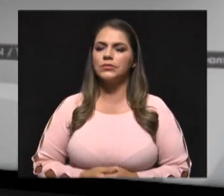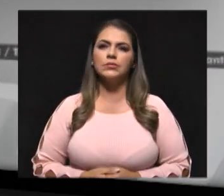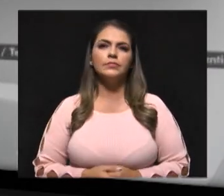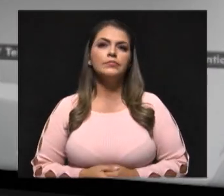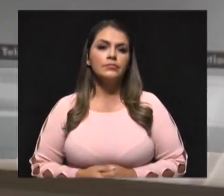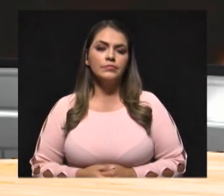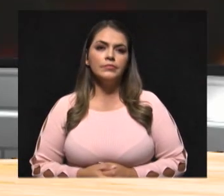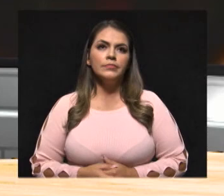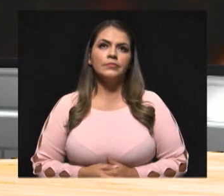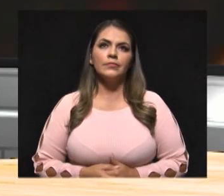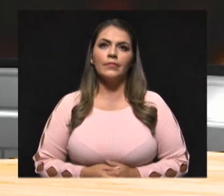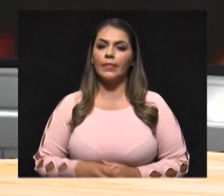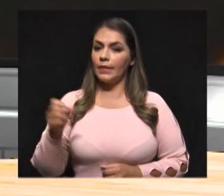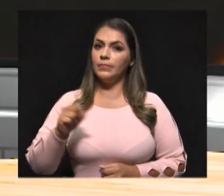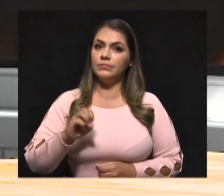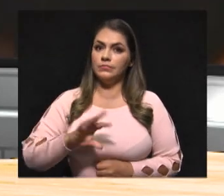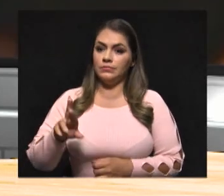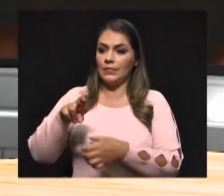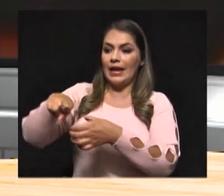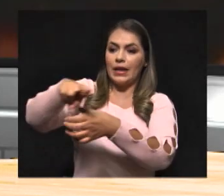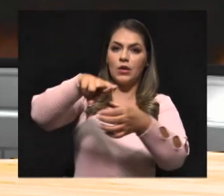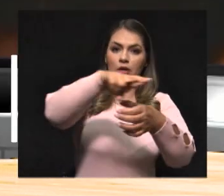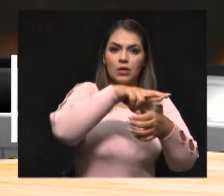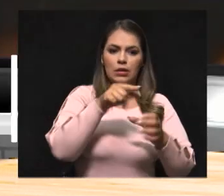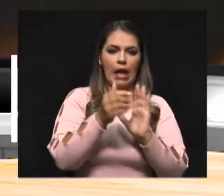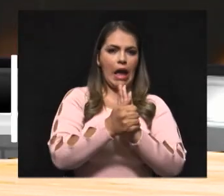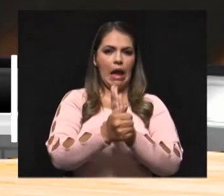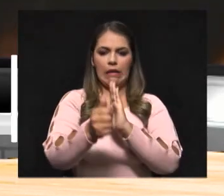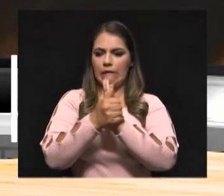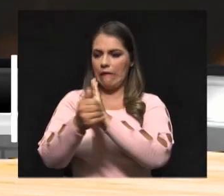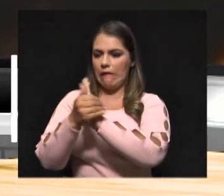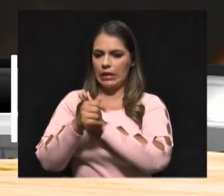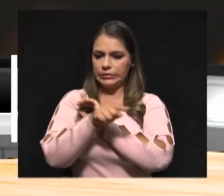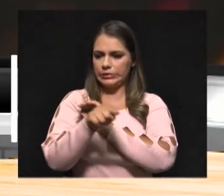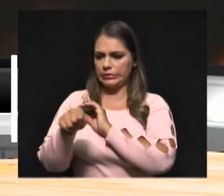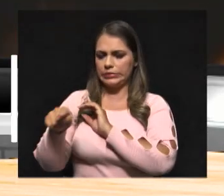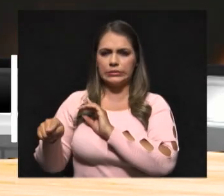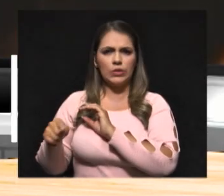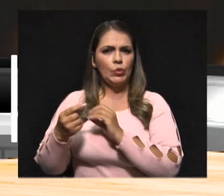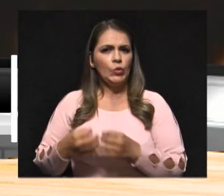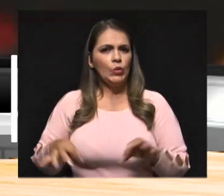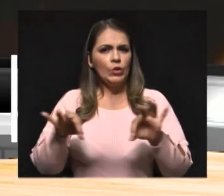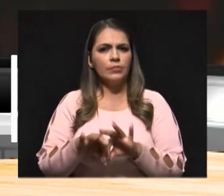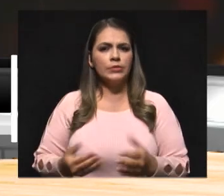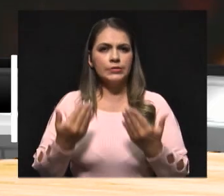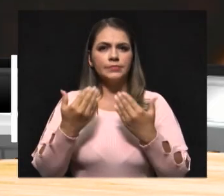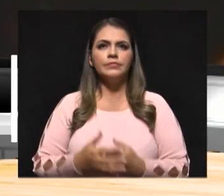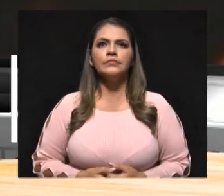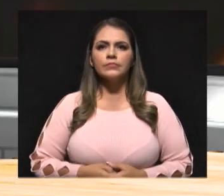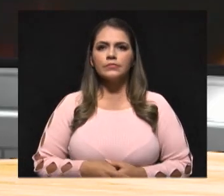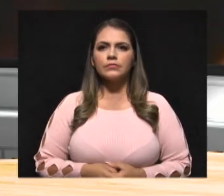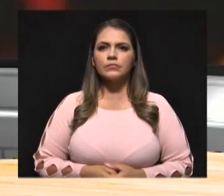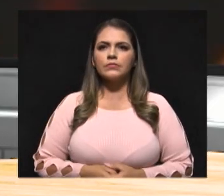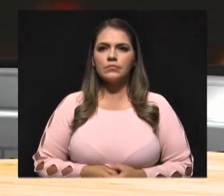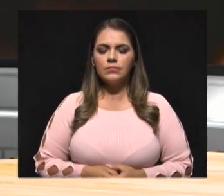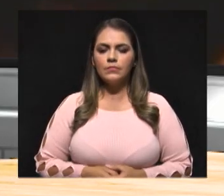una vez que cada una de las subregiones tiene una capacidad que es absolutamente valiosa como un jalonador soy como el centro